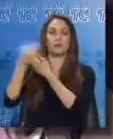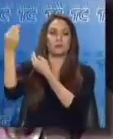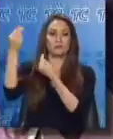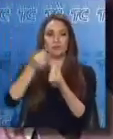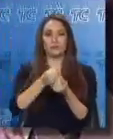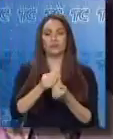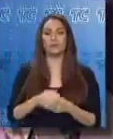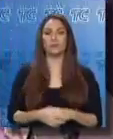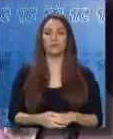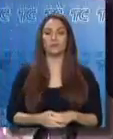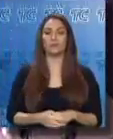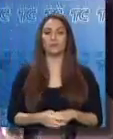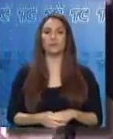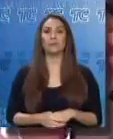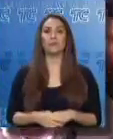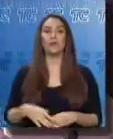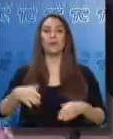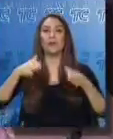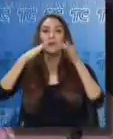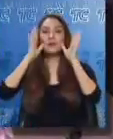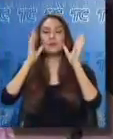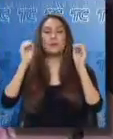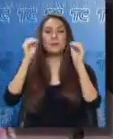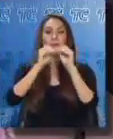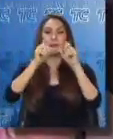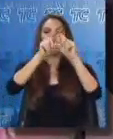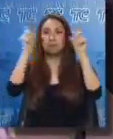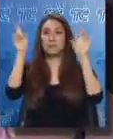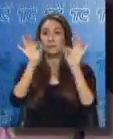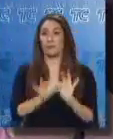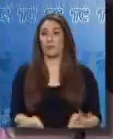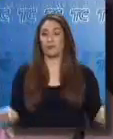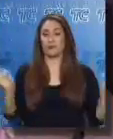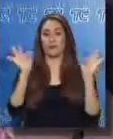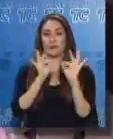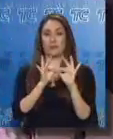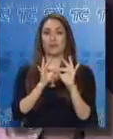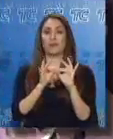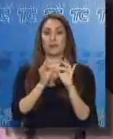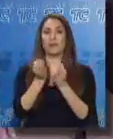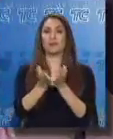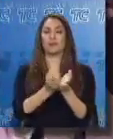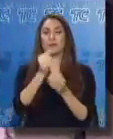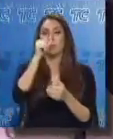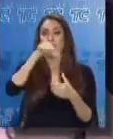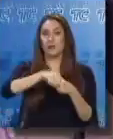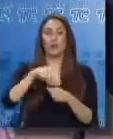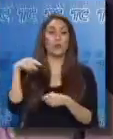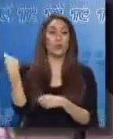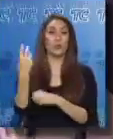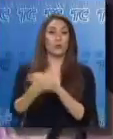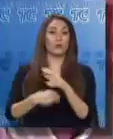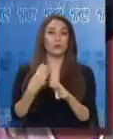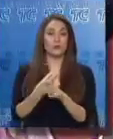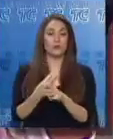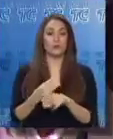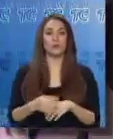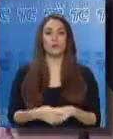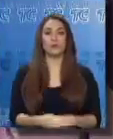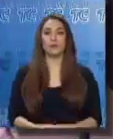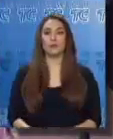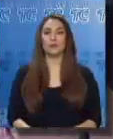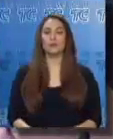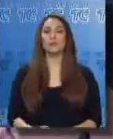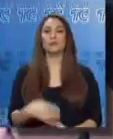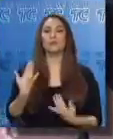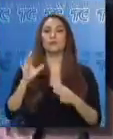de diciembre, una de las compañías más importantes de servicios petroleros del mundo, si no la más importante,